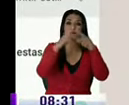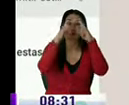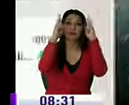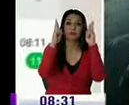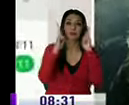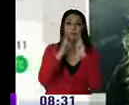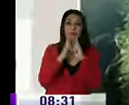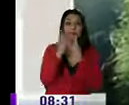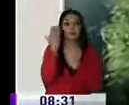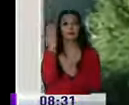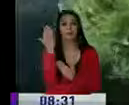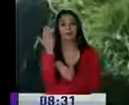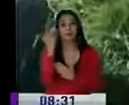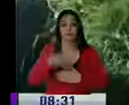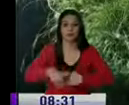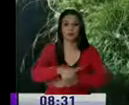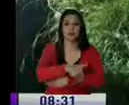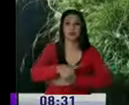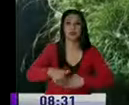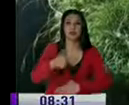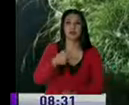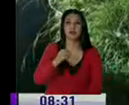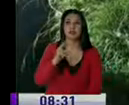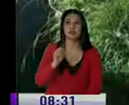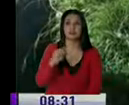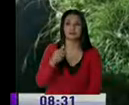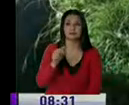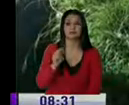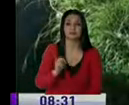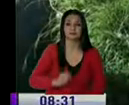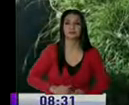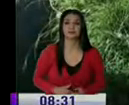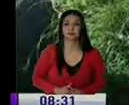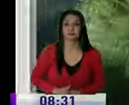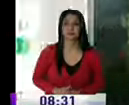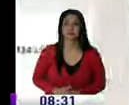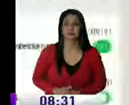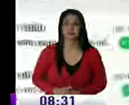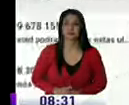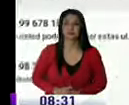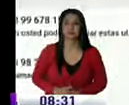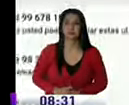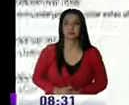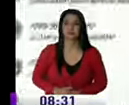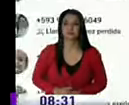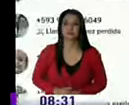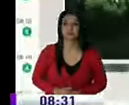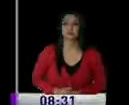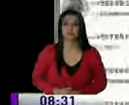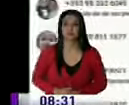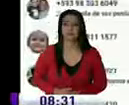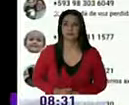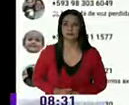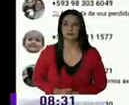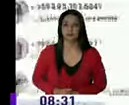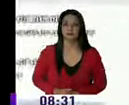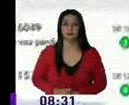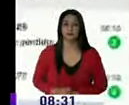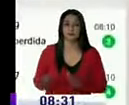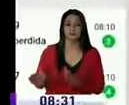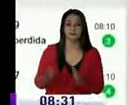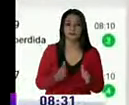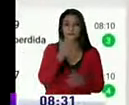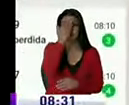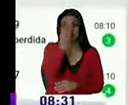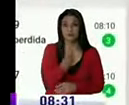calle Aymerich y Chongón. ¿Ven? Es lo que pasamos hace un rato, ahí está, vuelven a mandarlo, linda vista desde ahí, ¿eh?